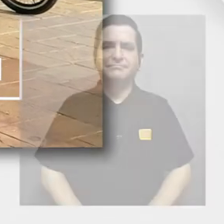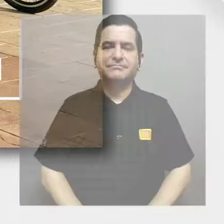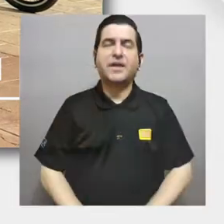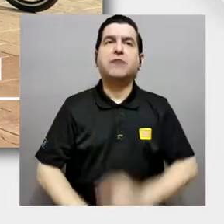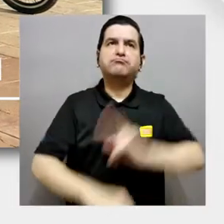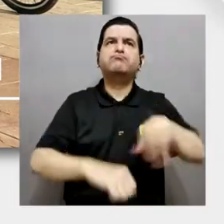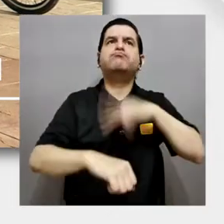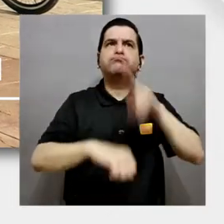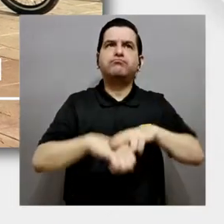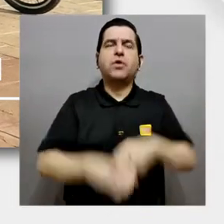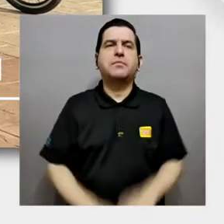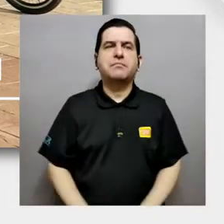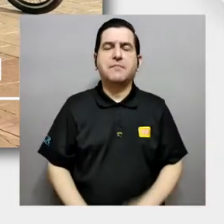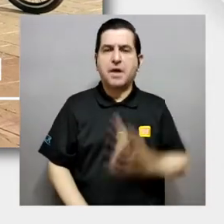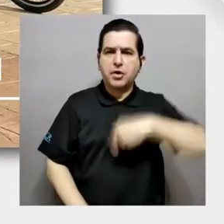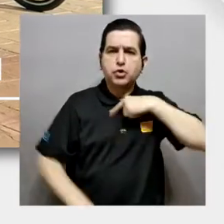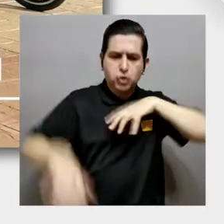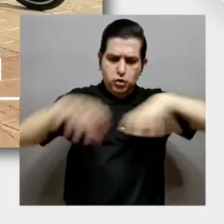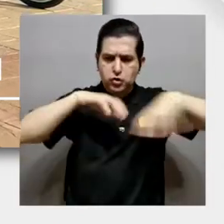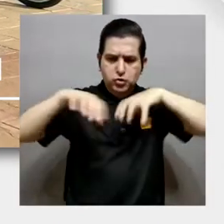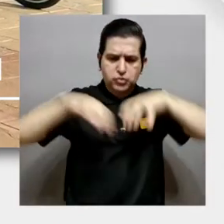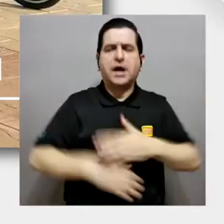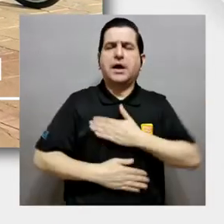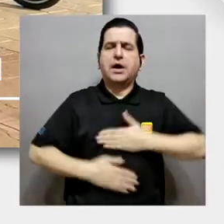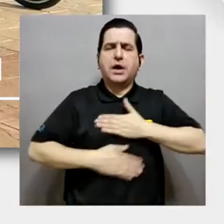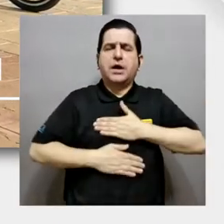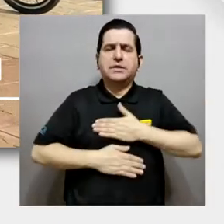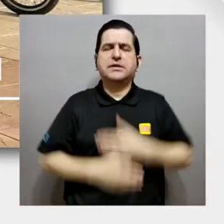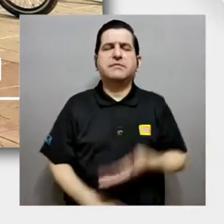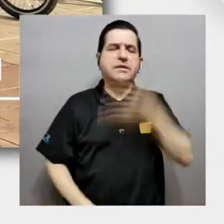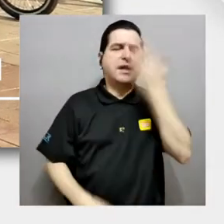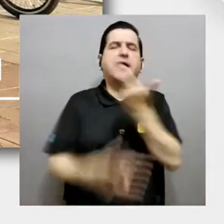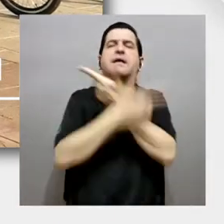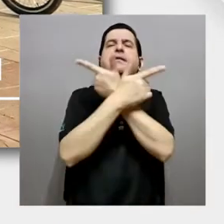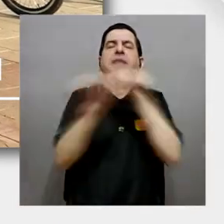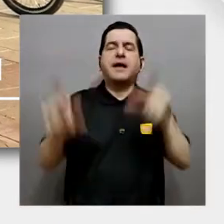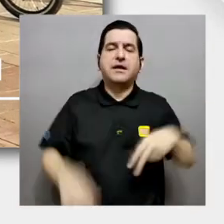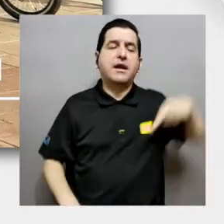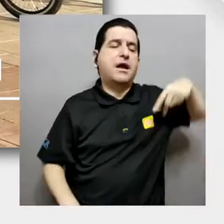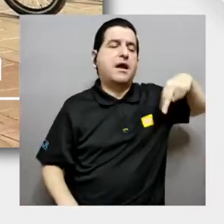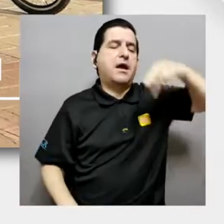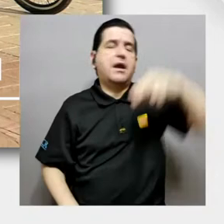or climbing and casually jogging.